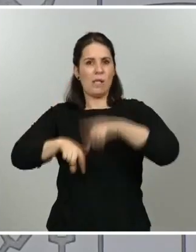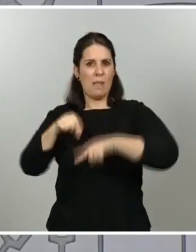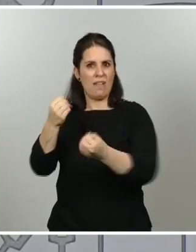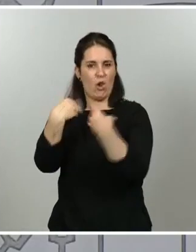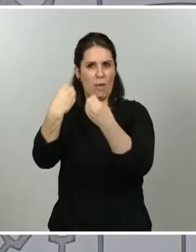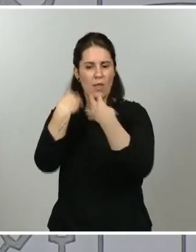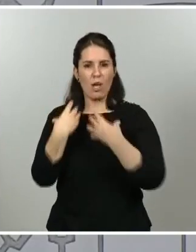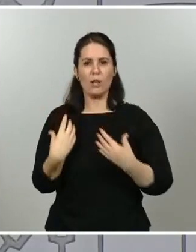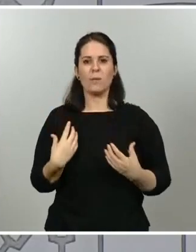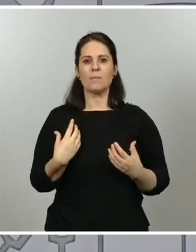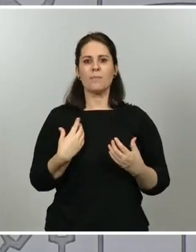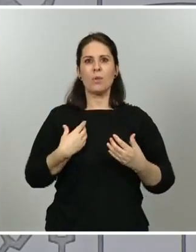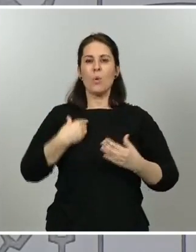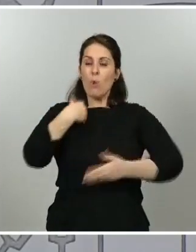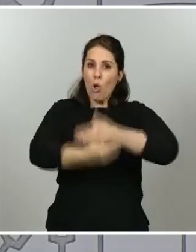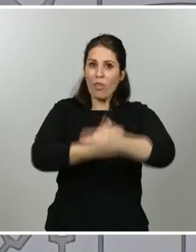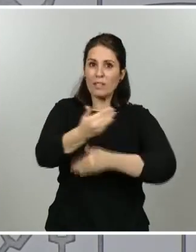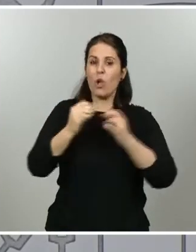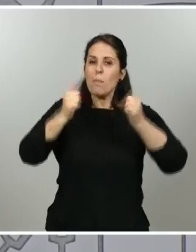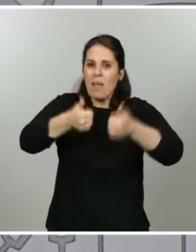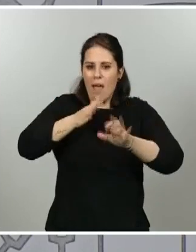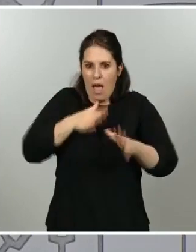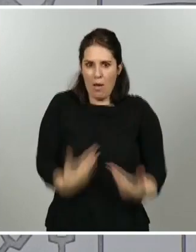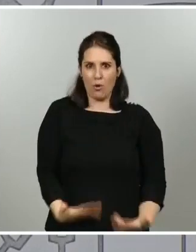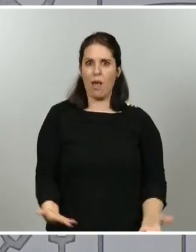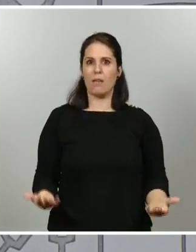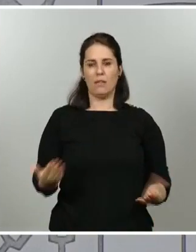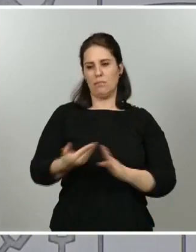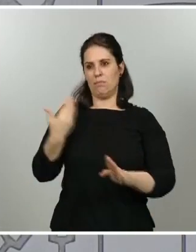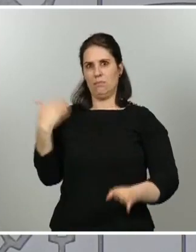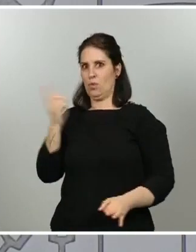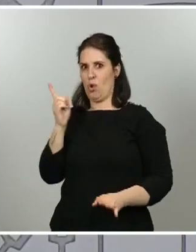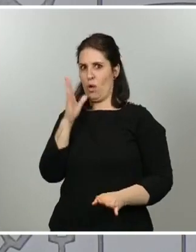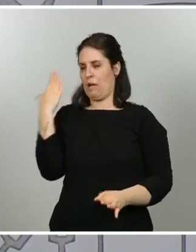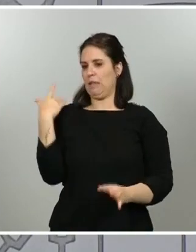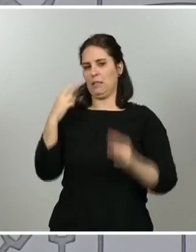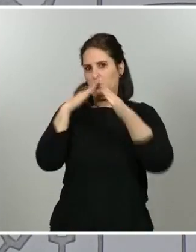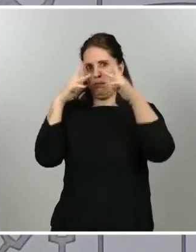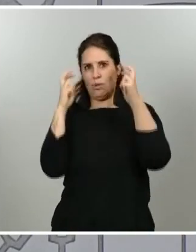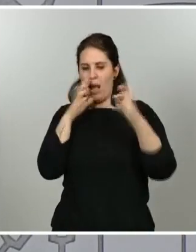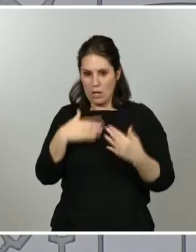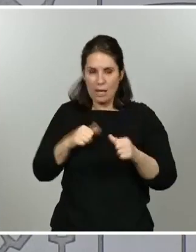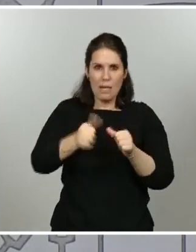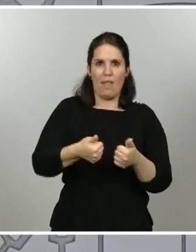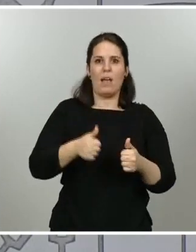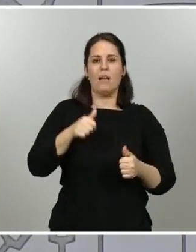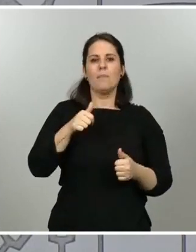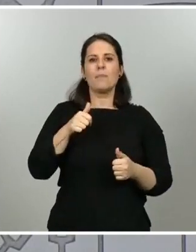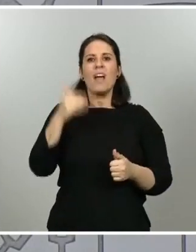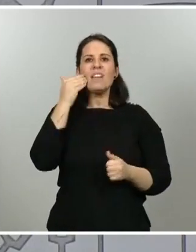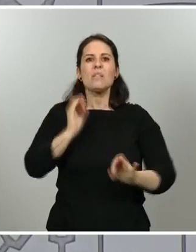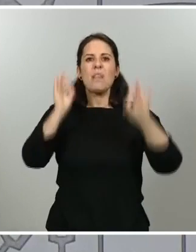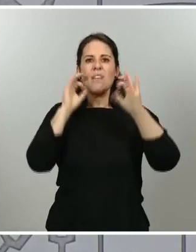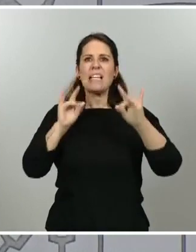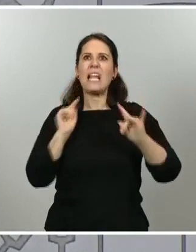Todo este proceso está empezando ahora y, como ya se ha dicho, no va a haber fechas específicas para territorios específicos, va a depender